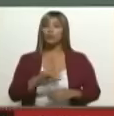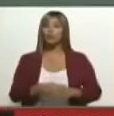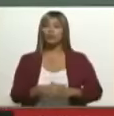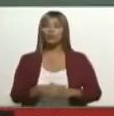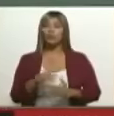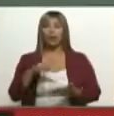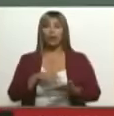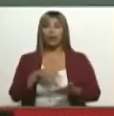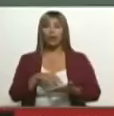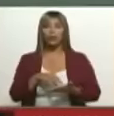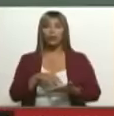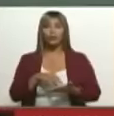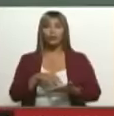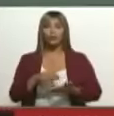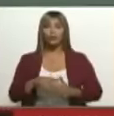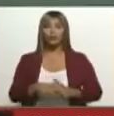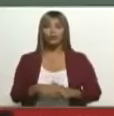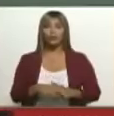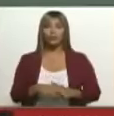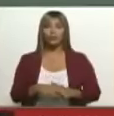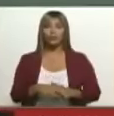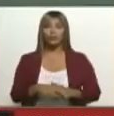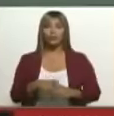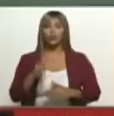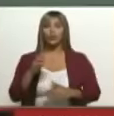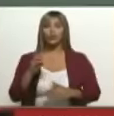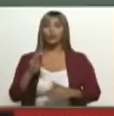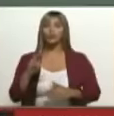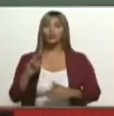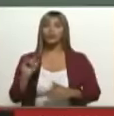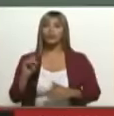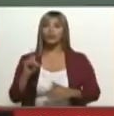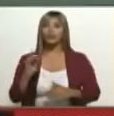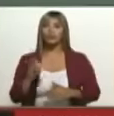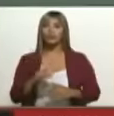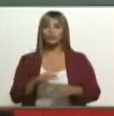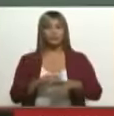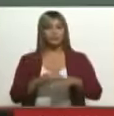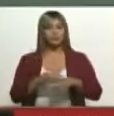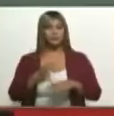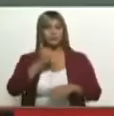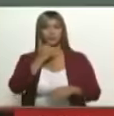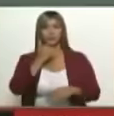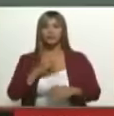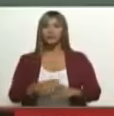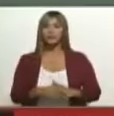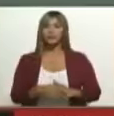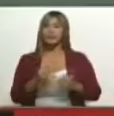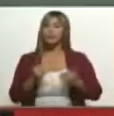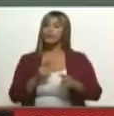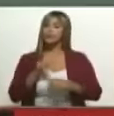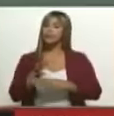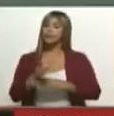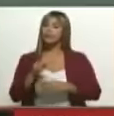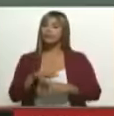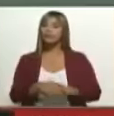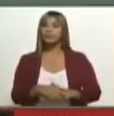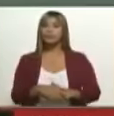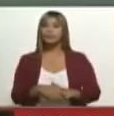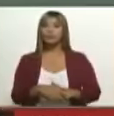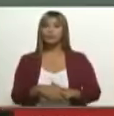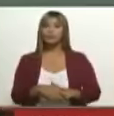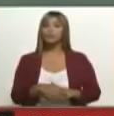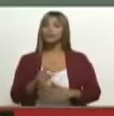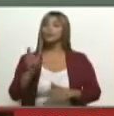estado Carabobo. Ahí está, de Tocuyito, en Tocuyito específicamente. Vámonos para allá, ahí está nuestro compañero